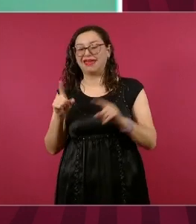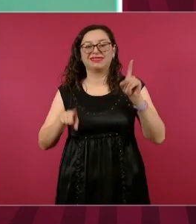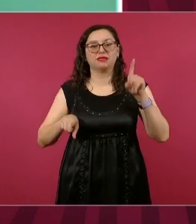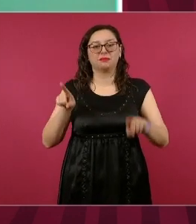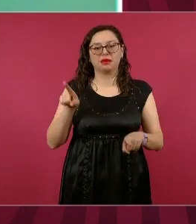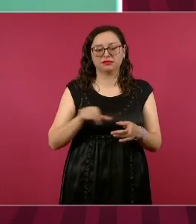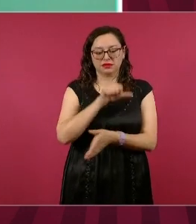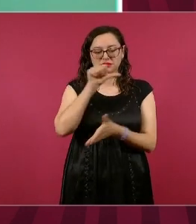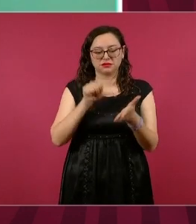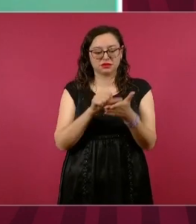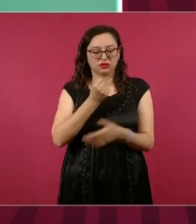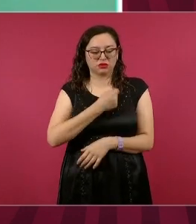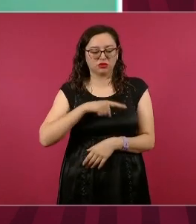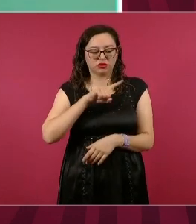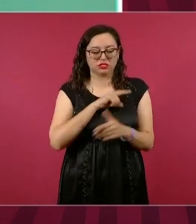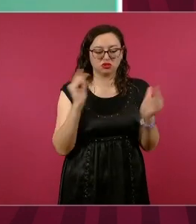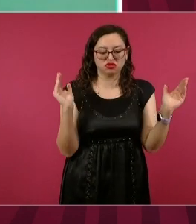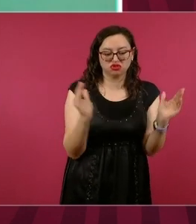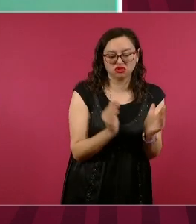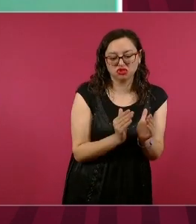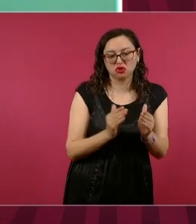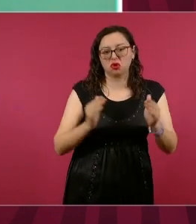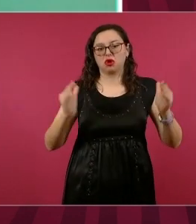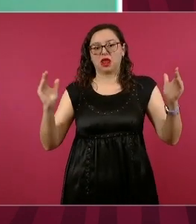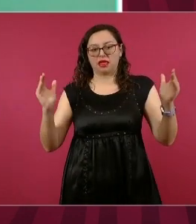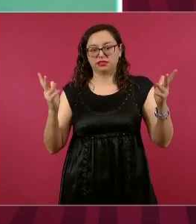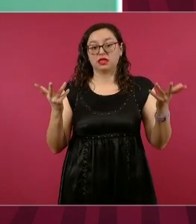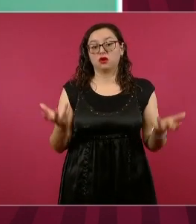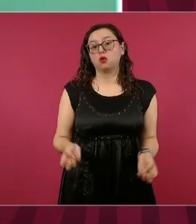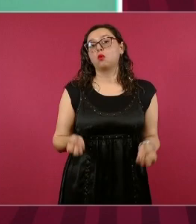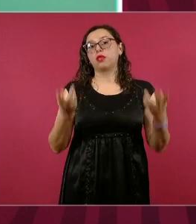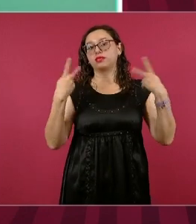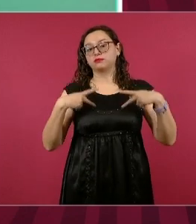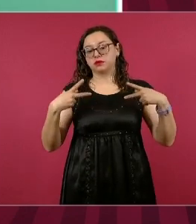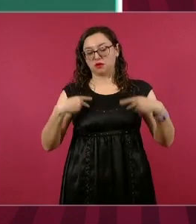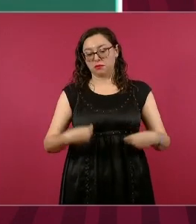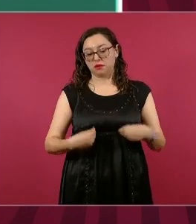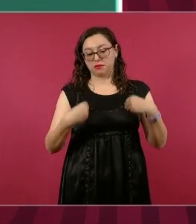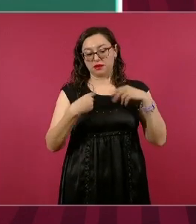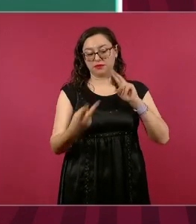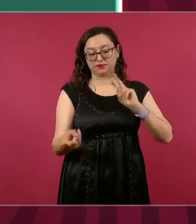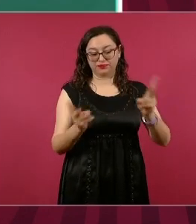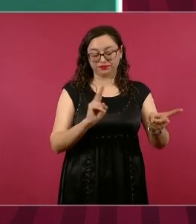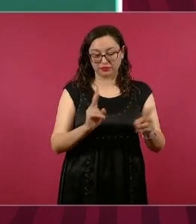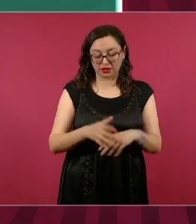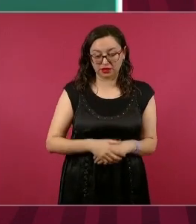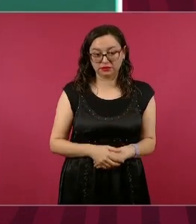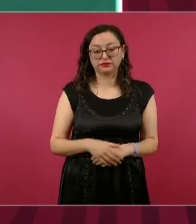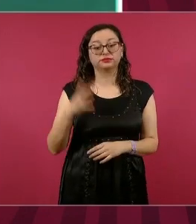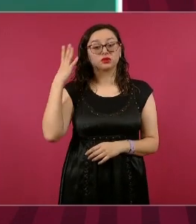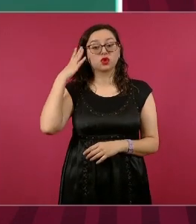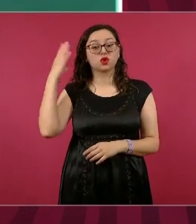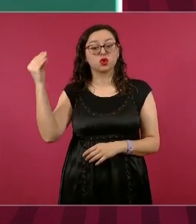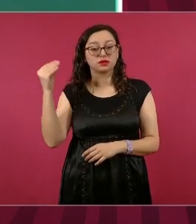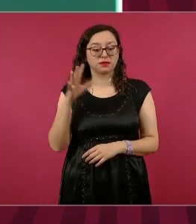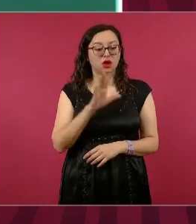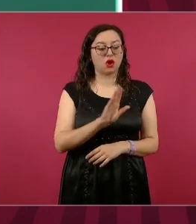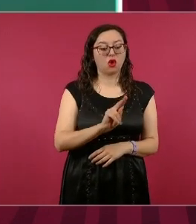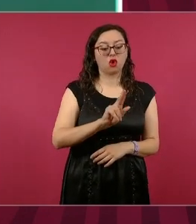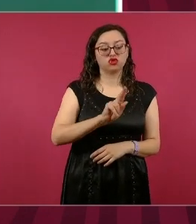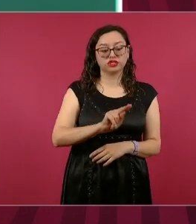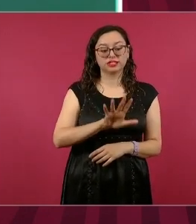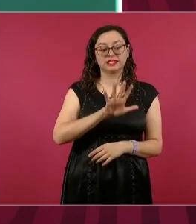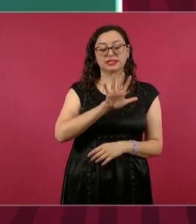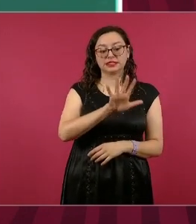del centro de salud, es decir, del tamaño de la población que están atendiendo. En el caso de Colima, son 85 centros de salud